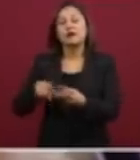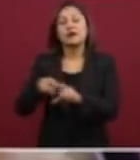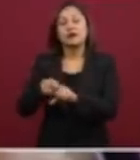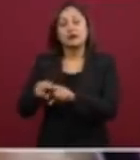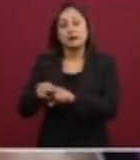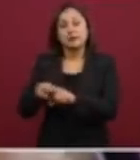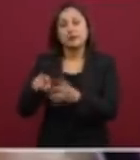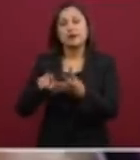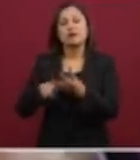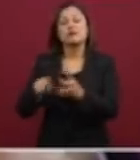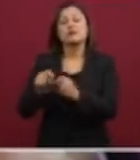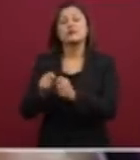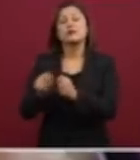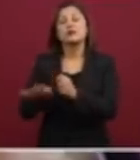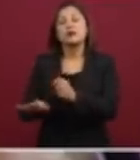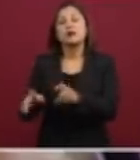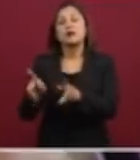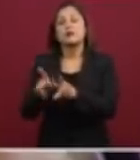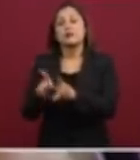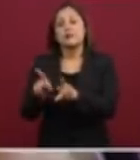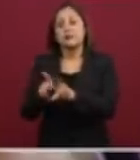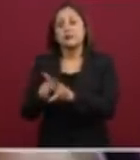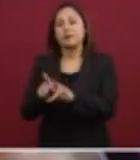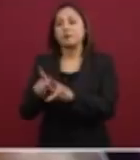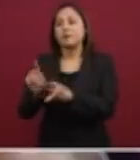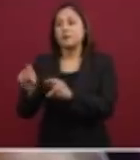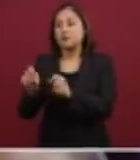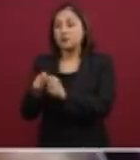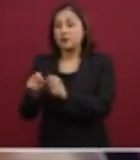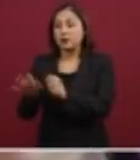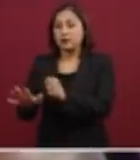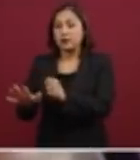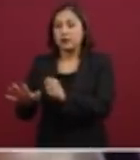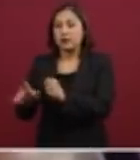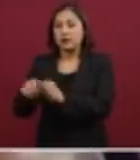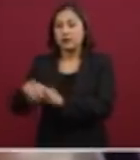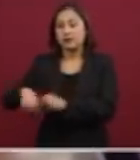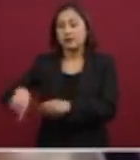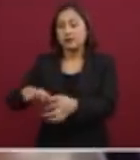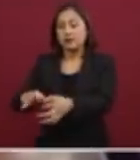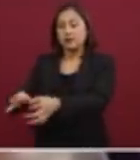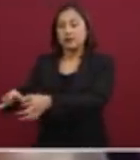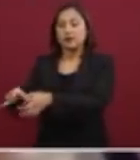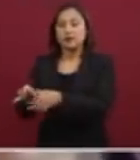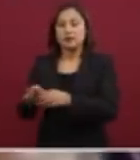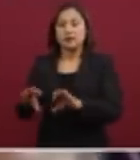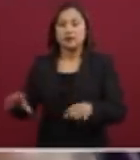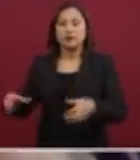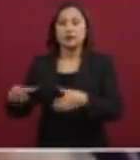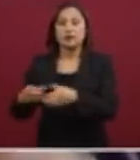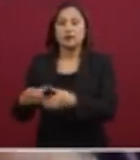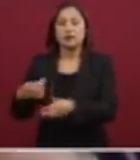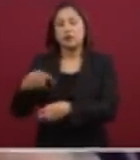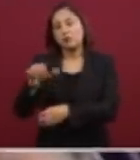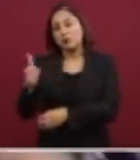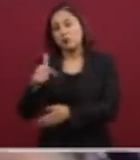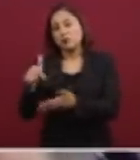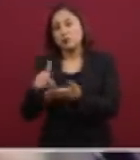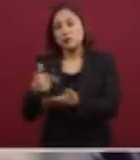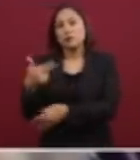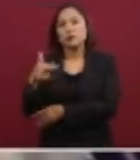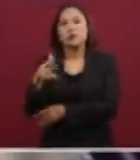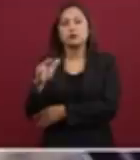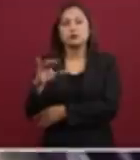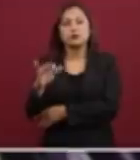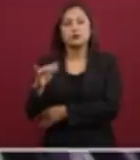a su tía, a su primo y a su tía. En Huachochi, la delegada Francisca Contreras, que gana